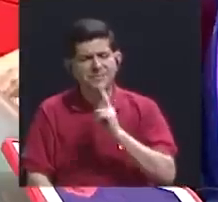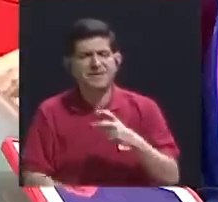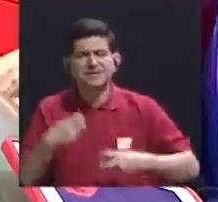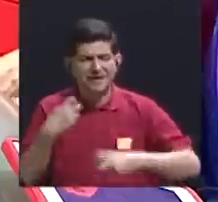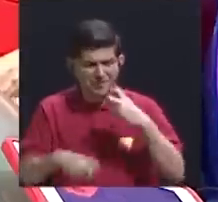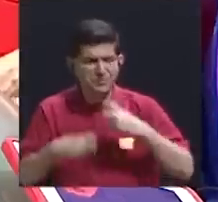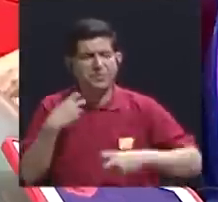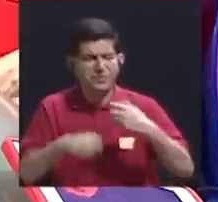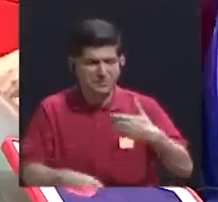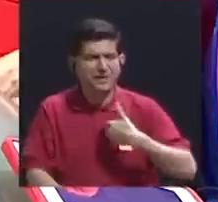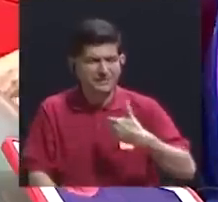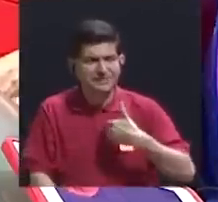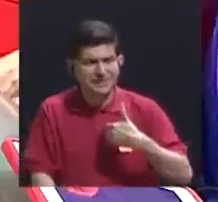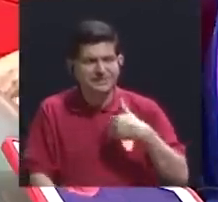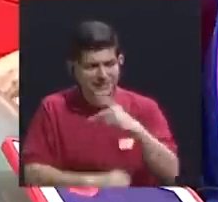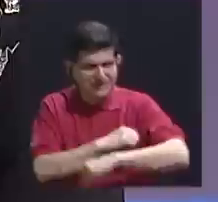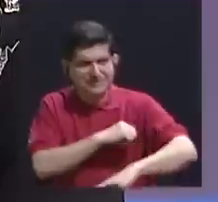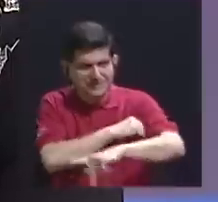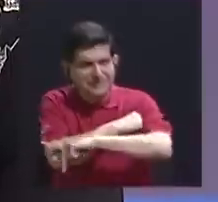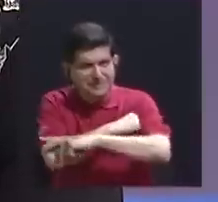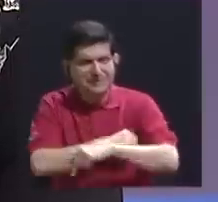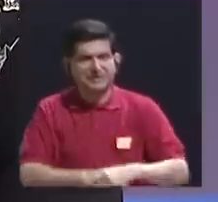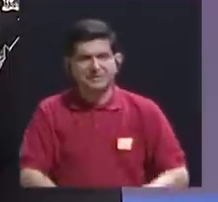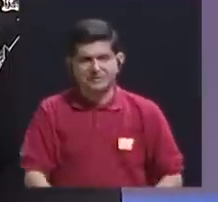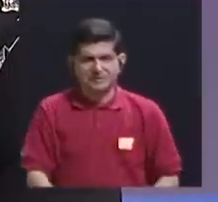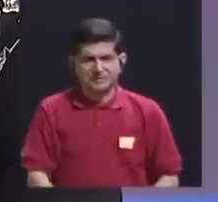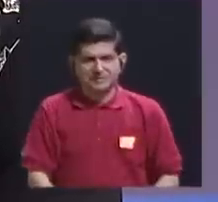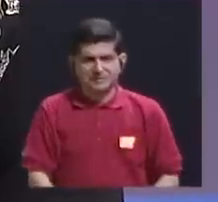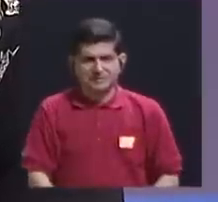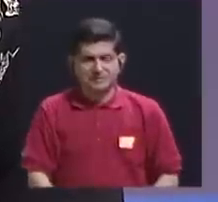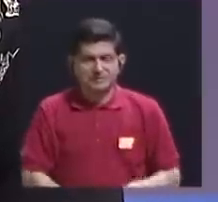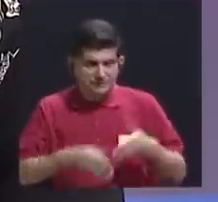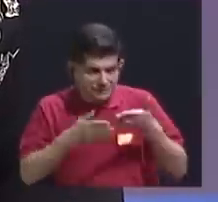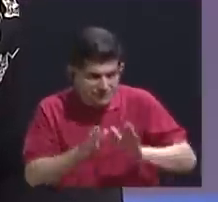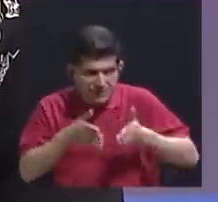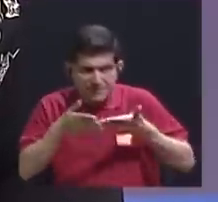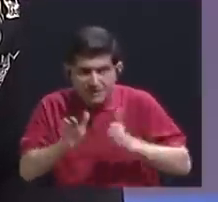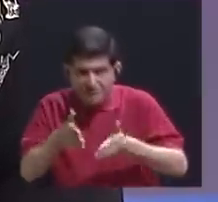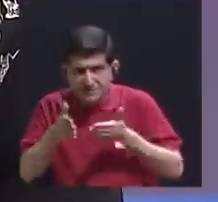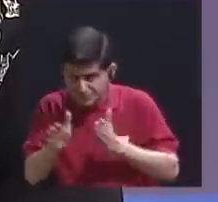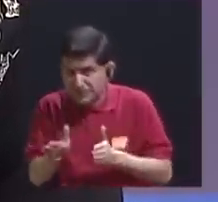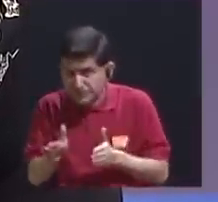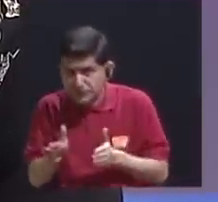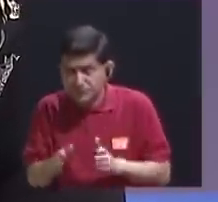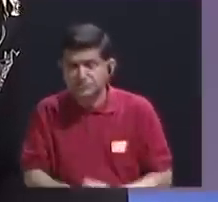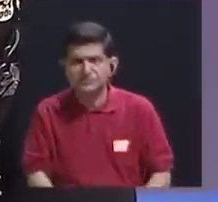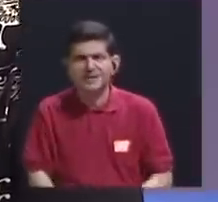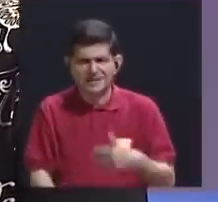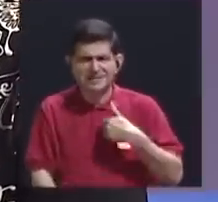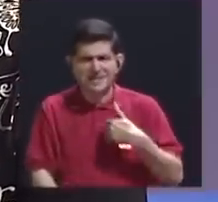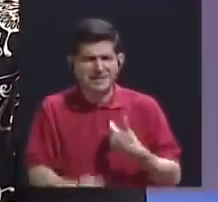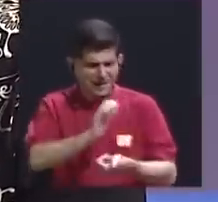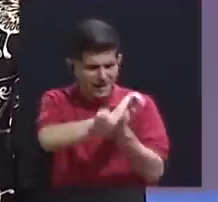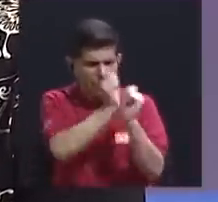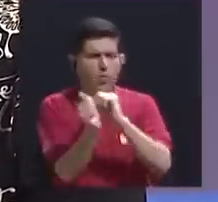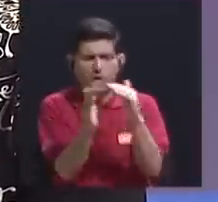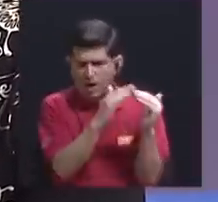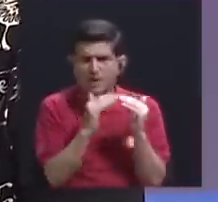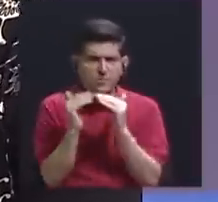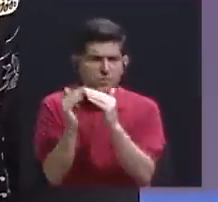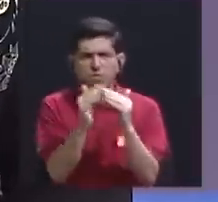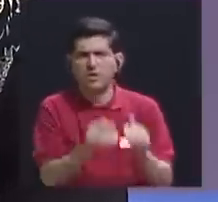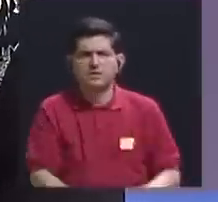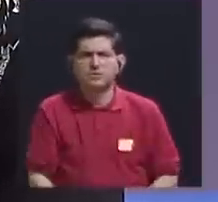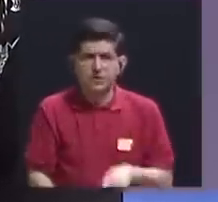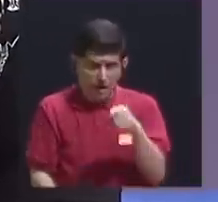problemática en nuestro país de los nacimientos estamos frente a un cambio demográfico es